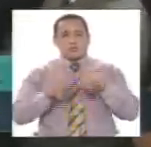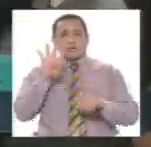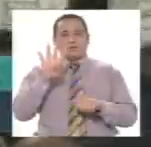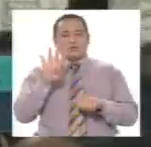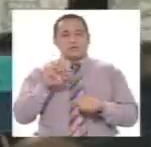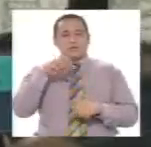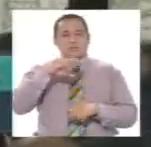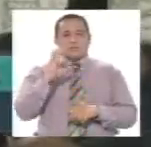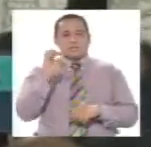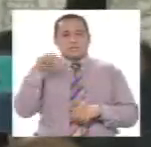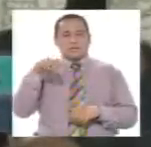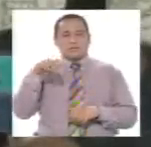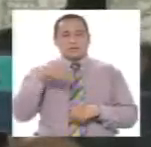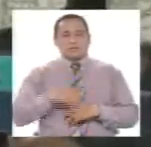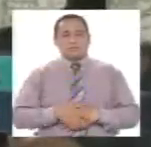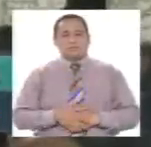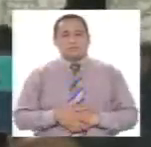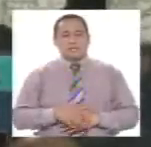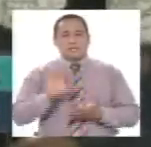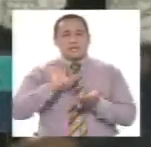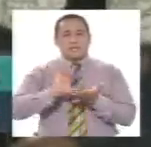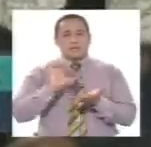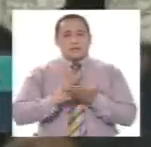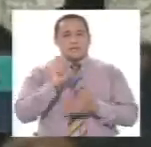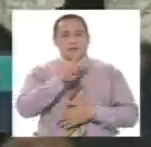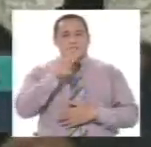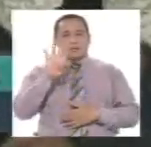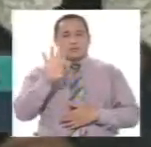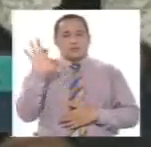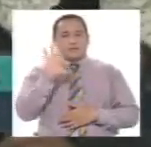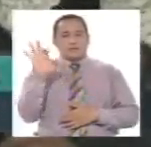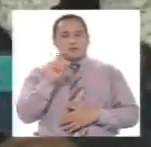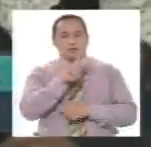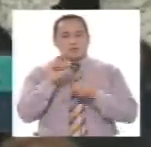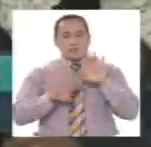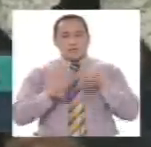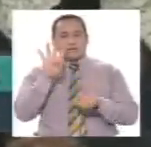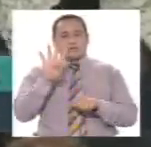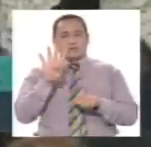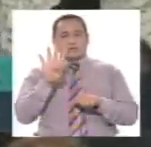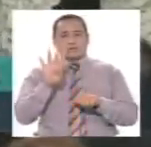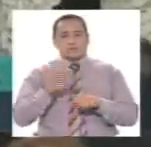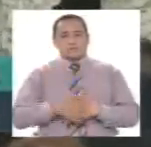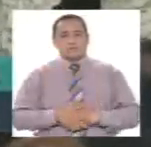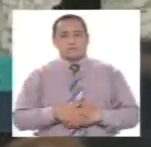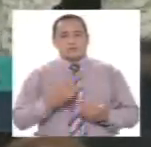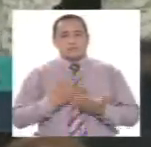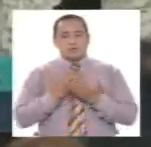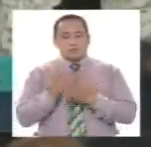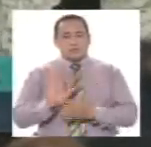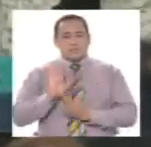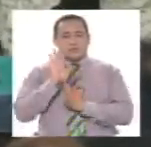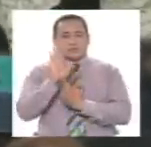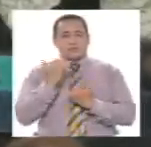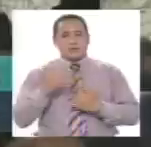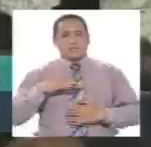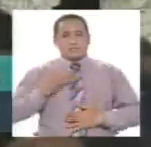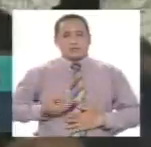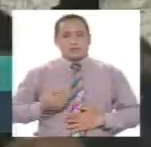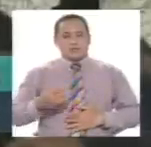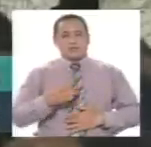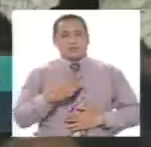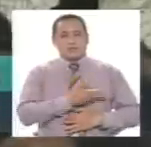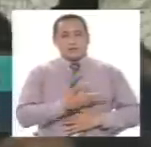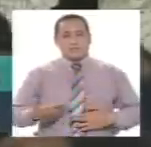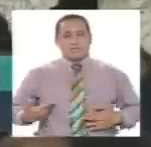088-2014, PCM, Lima, 24 de febrero de 2014. Vista la propuesta del señor